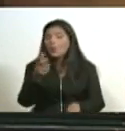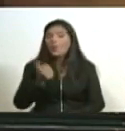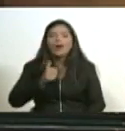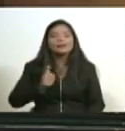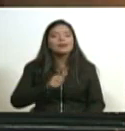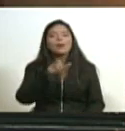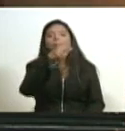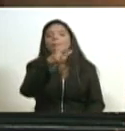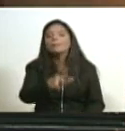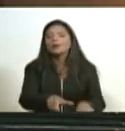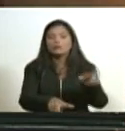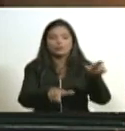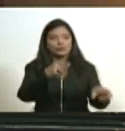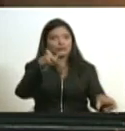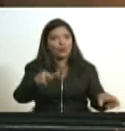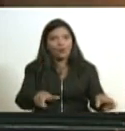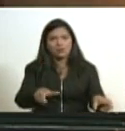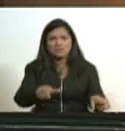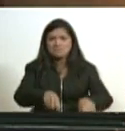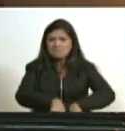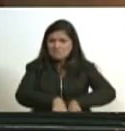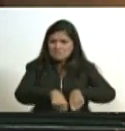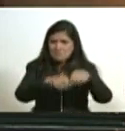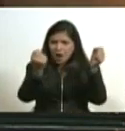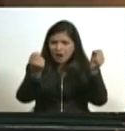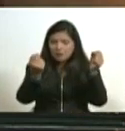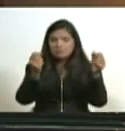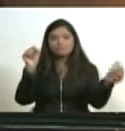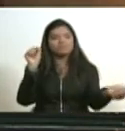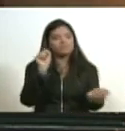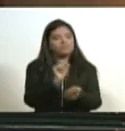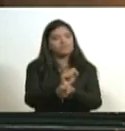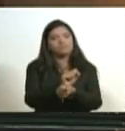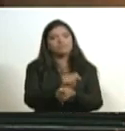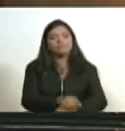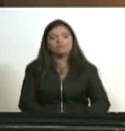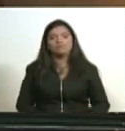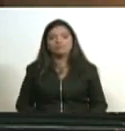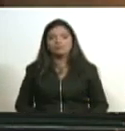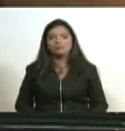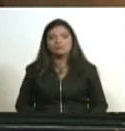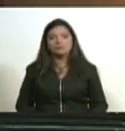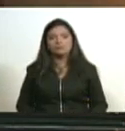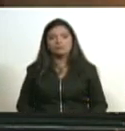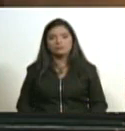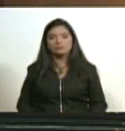sea, estará cometiendo delito en flagrancia y será detenido de inmediato.